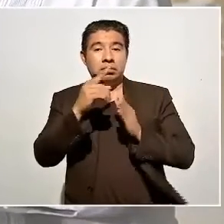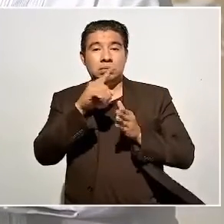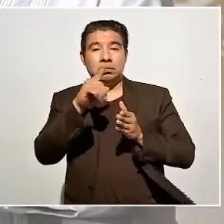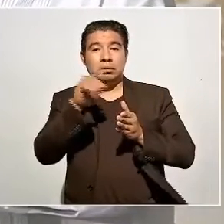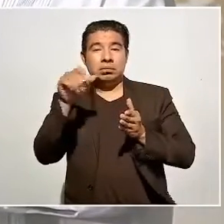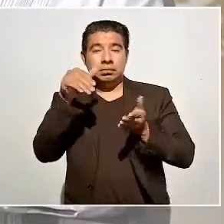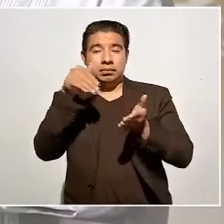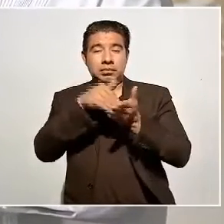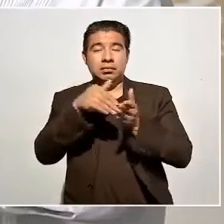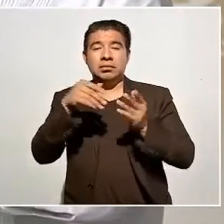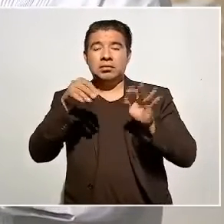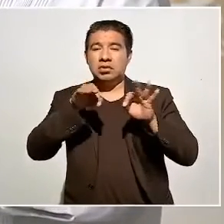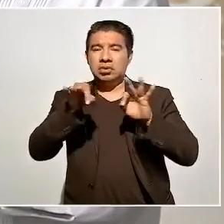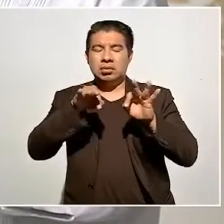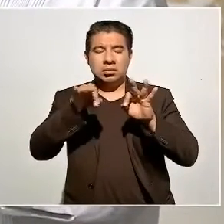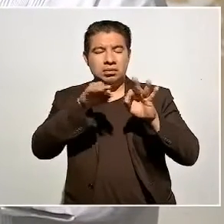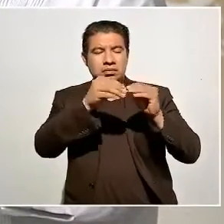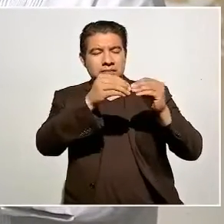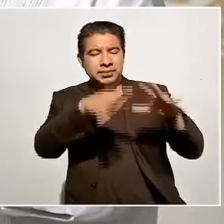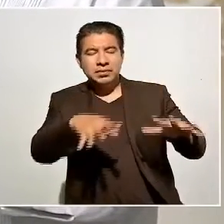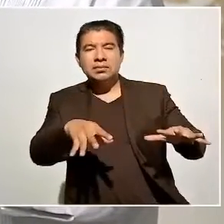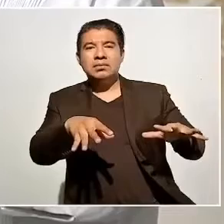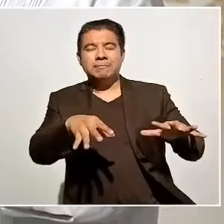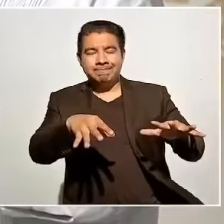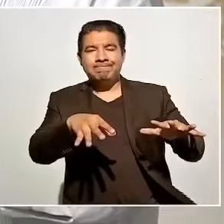1.100.000 empleos